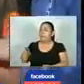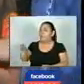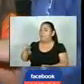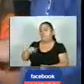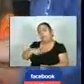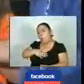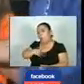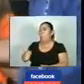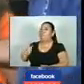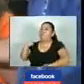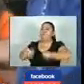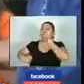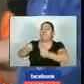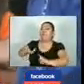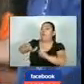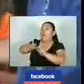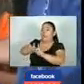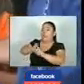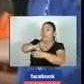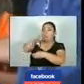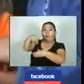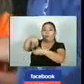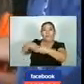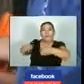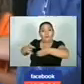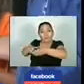gusta ser atleta líder porque está en grupo